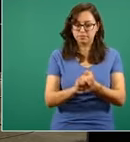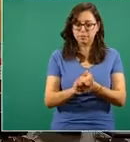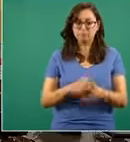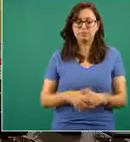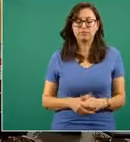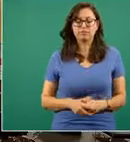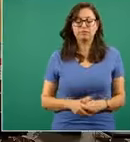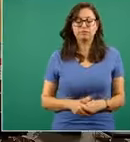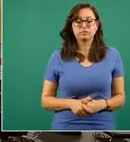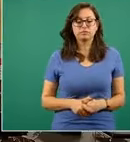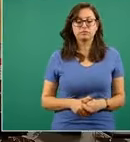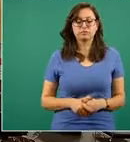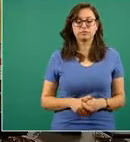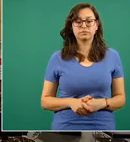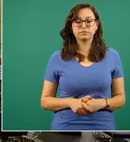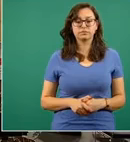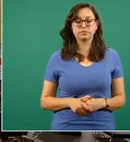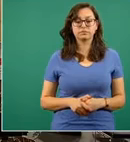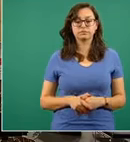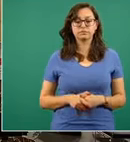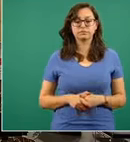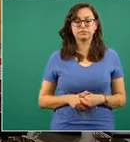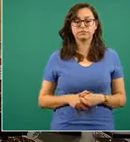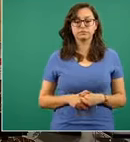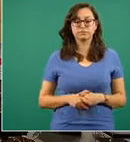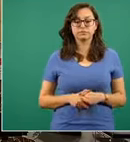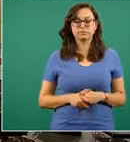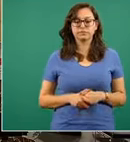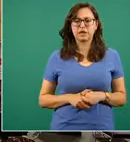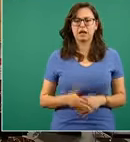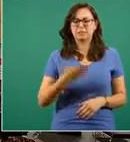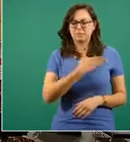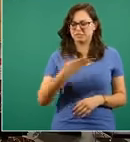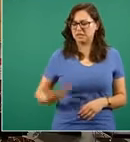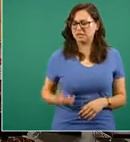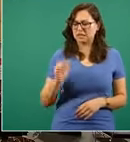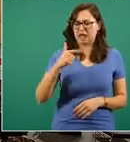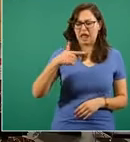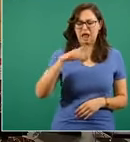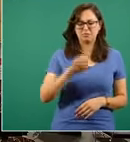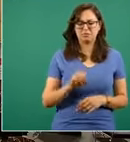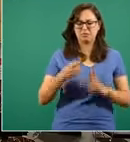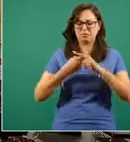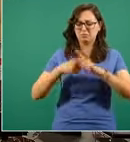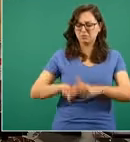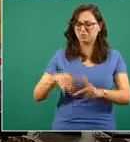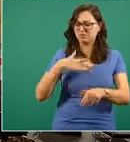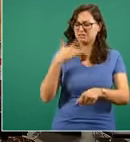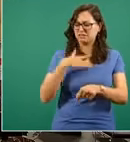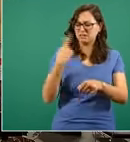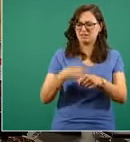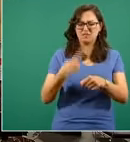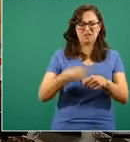en dónde o cómo la circunstancia en la que se contagió el presidente Andrés Manuel López Obrador?